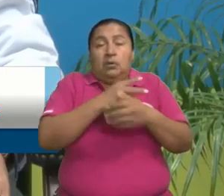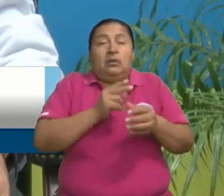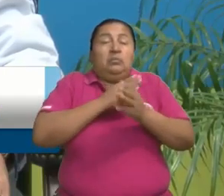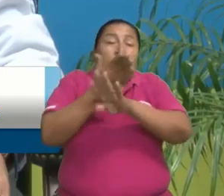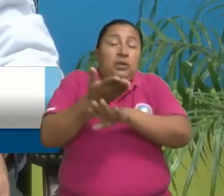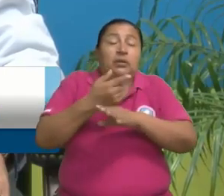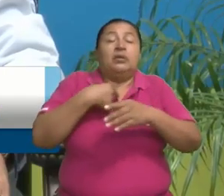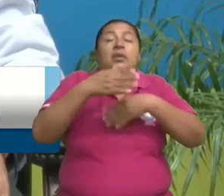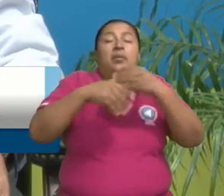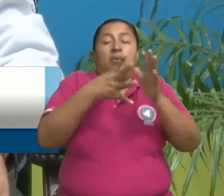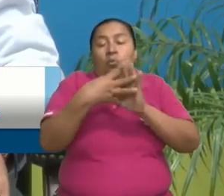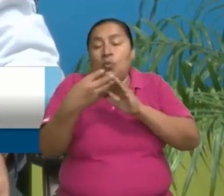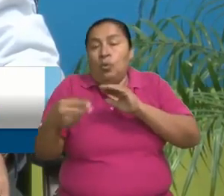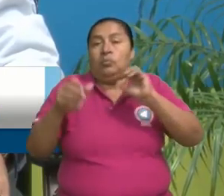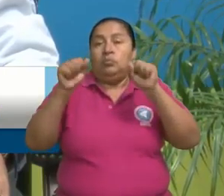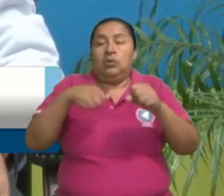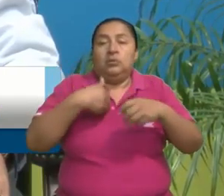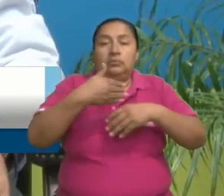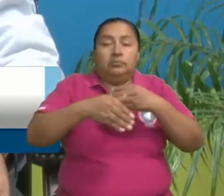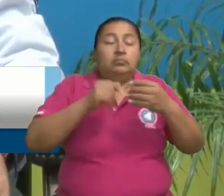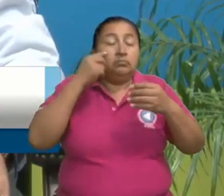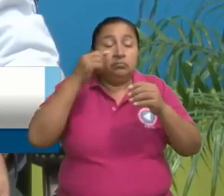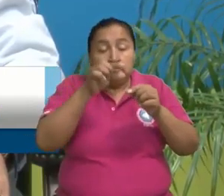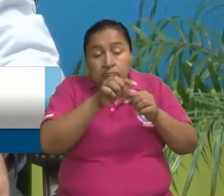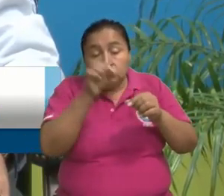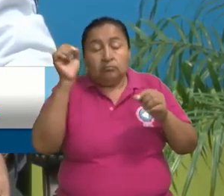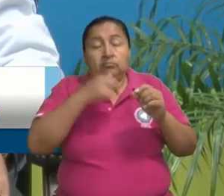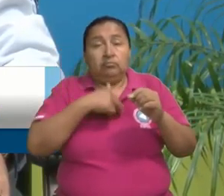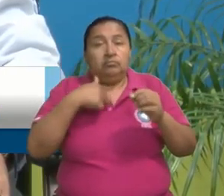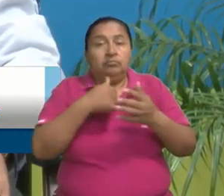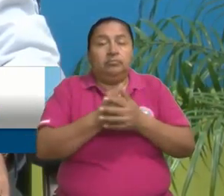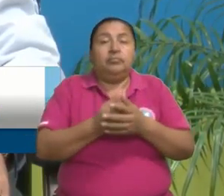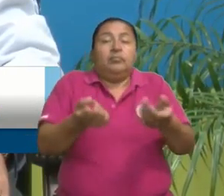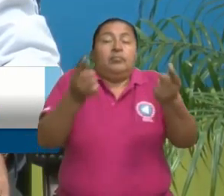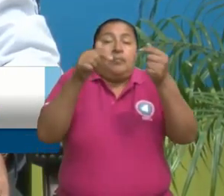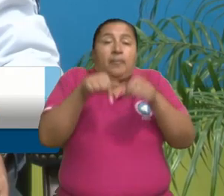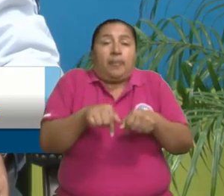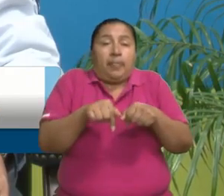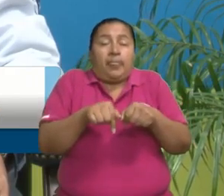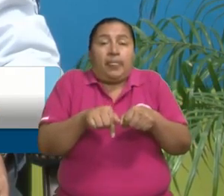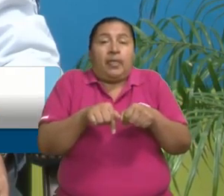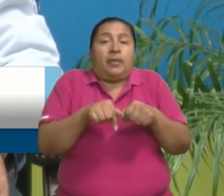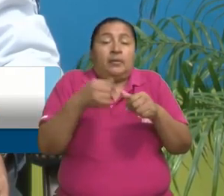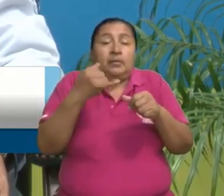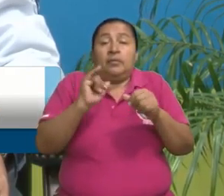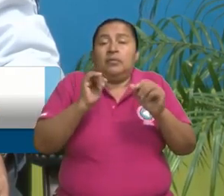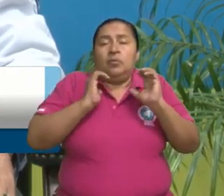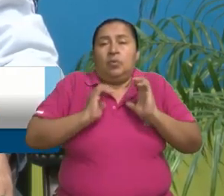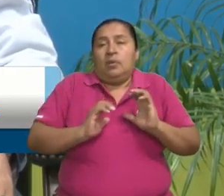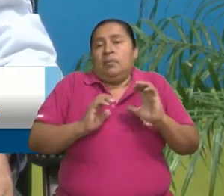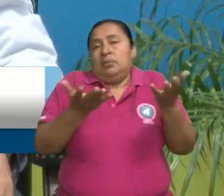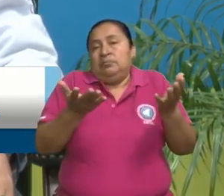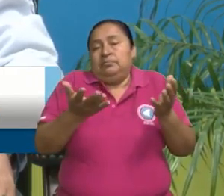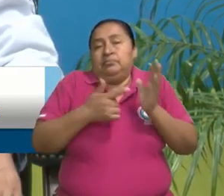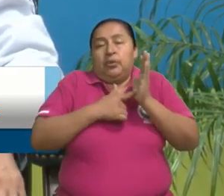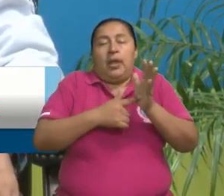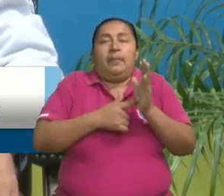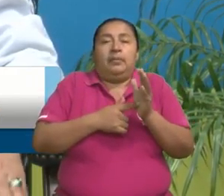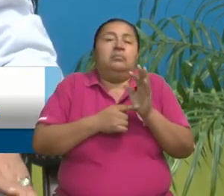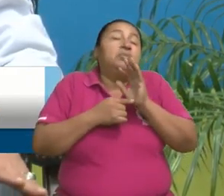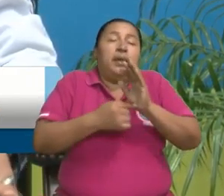de molestar mientras se extrae ese cuerpo extraño ahora si es un cuerpo extraño por decirte algo algún frijol